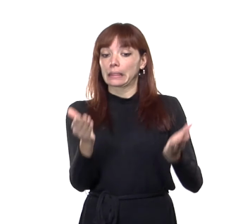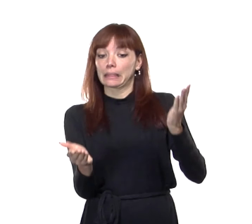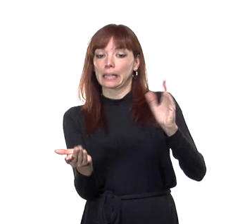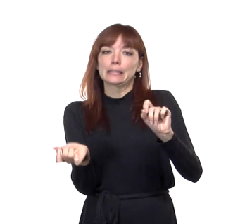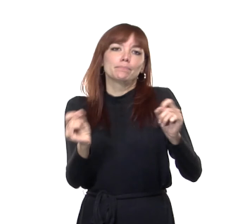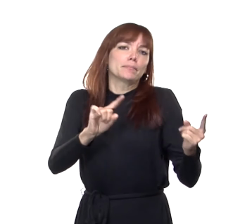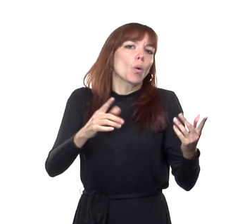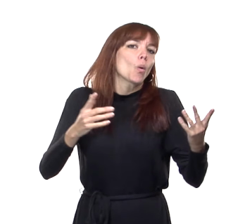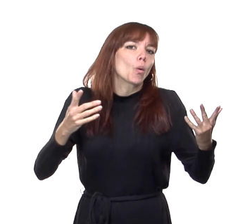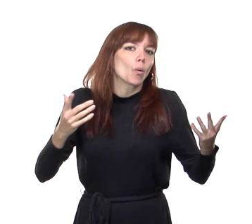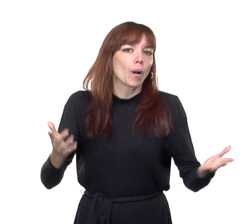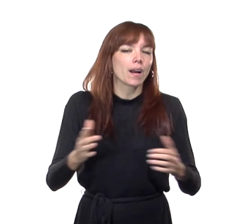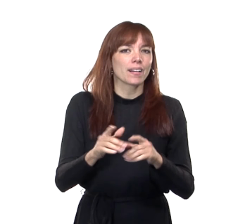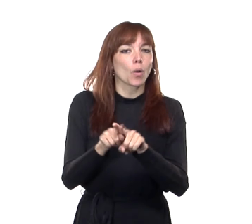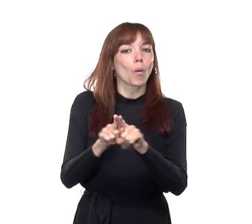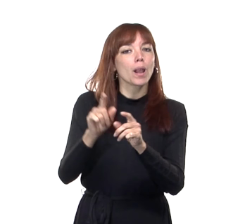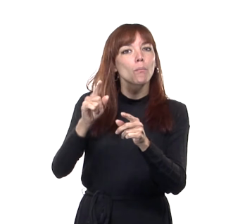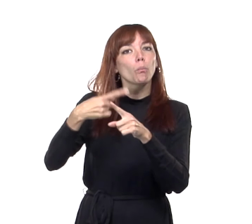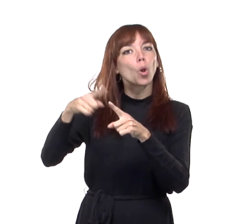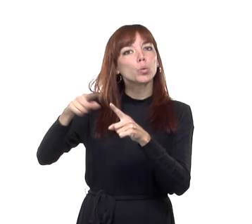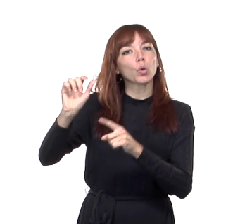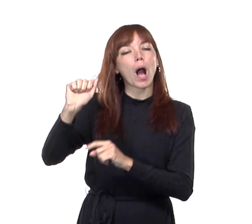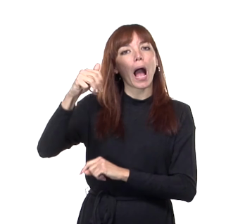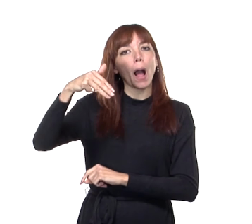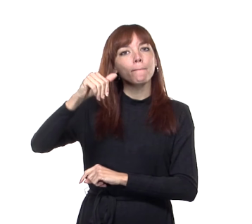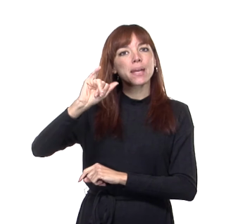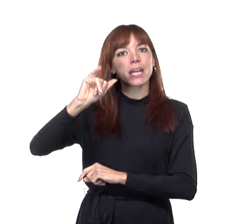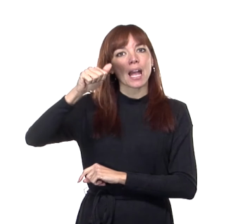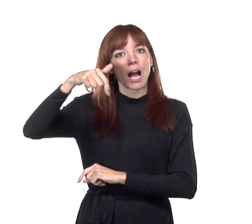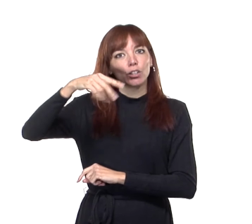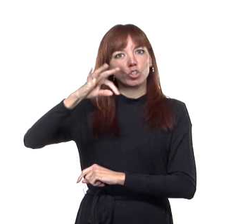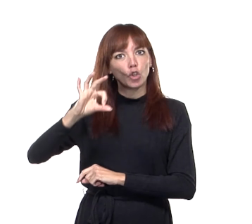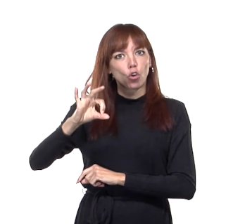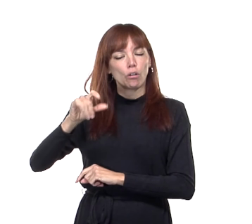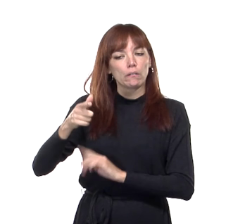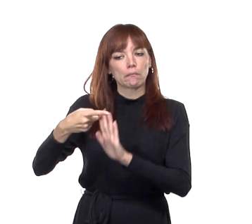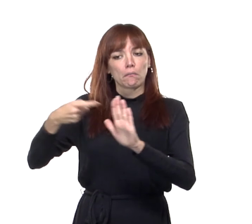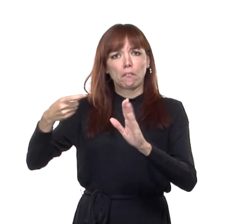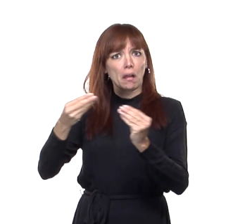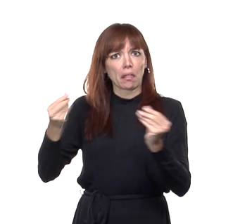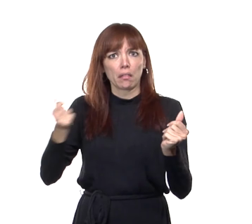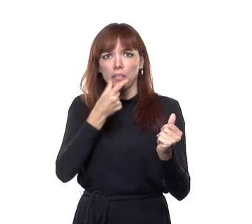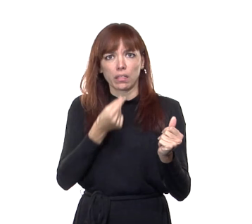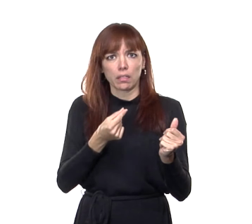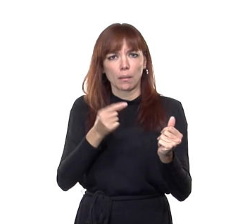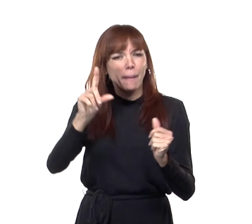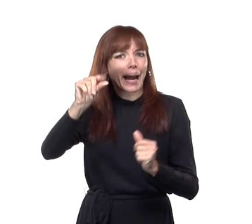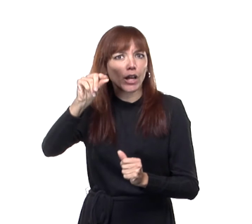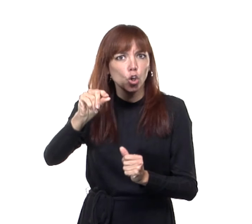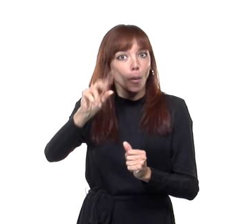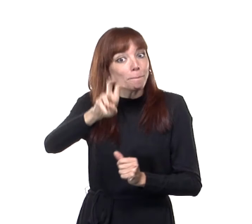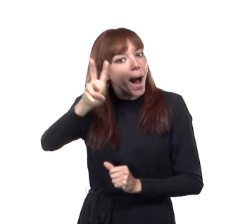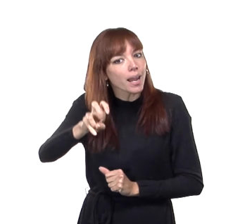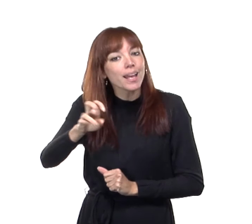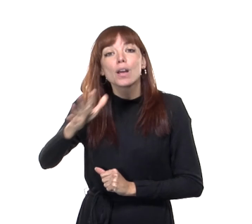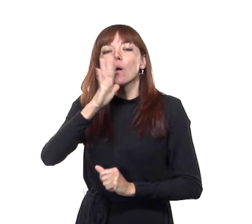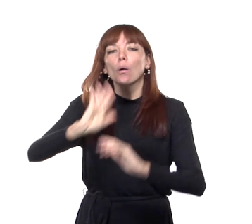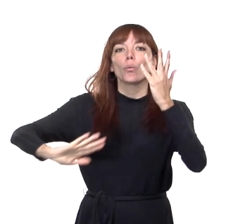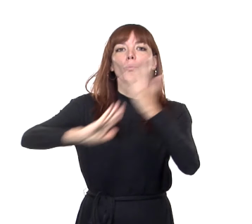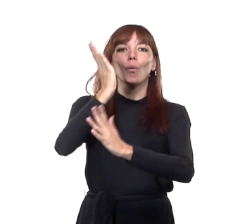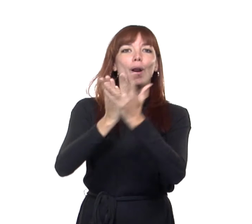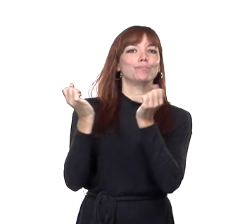ese es el amianto el ambiente es un mineral que es muy fácil de minar es muy barato y es muy útil porque no se incendia